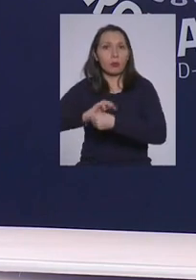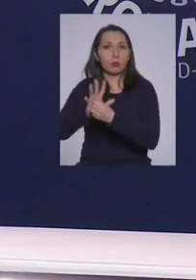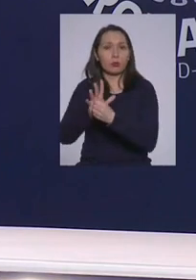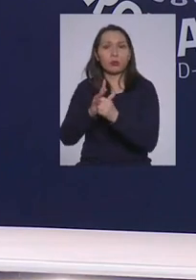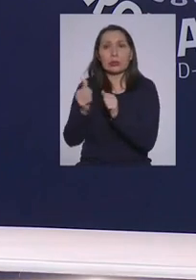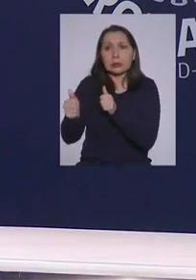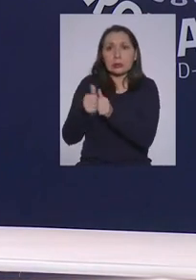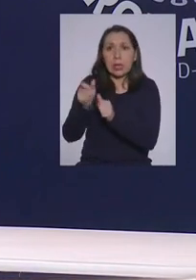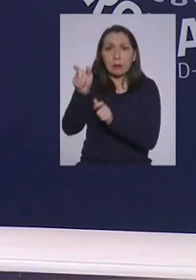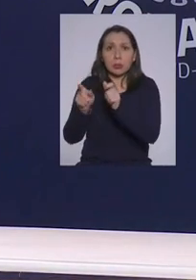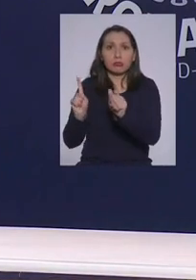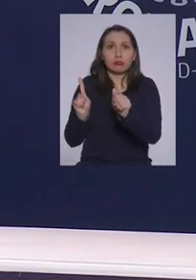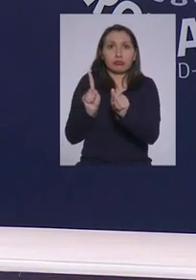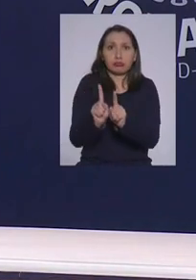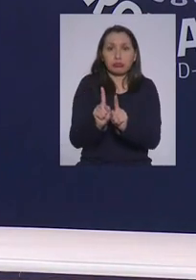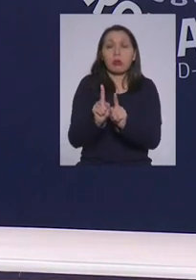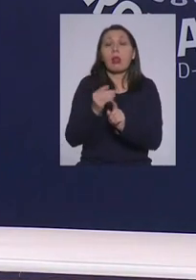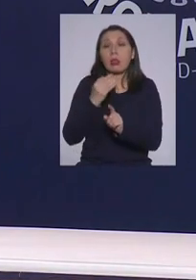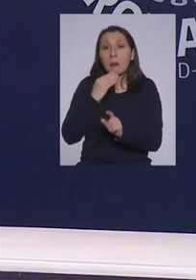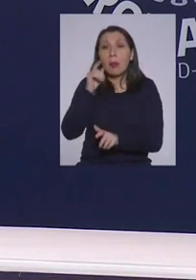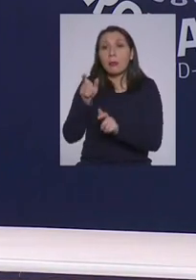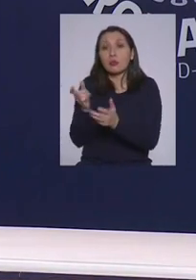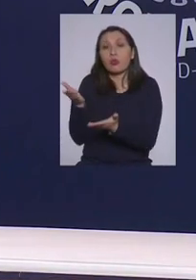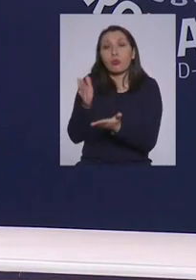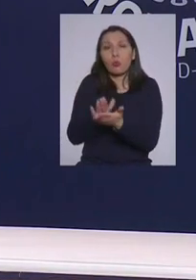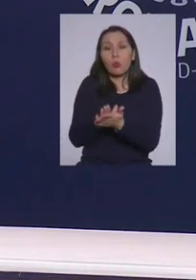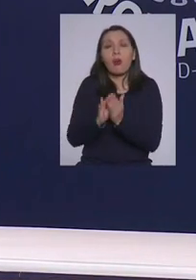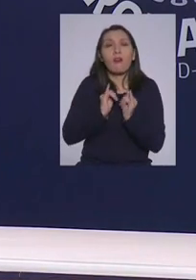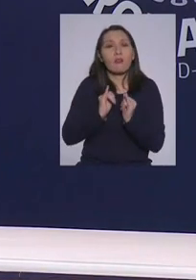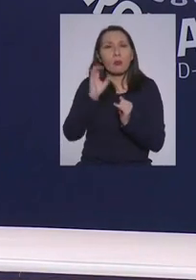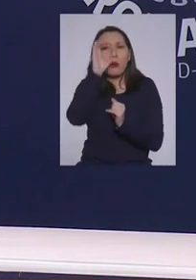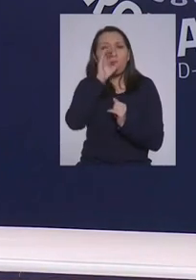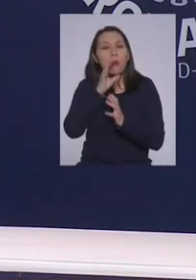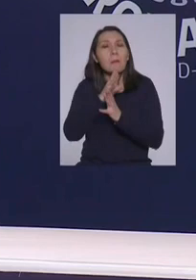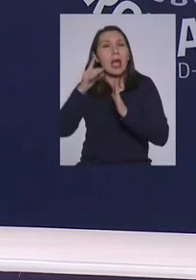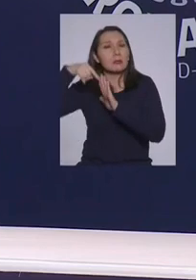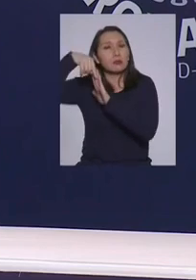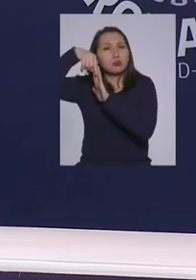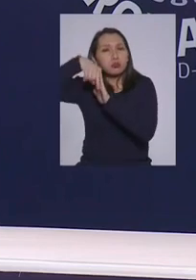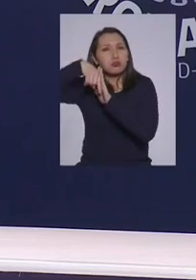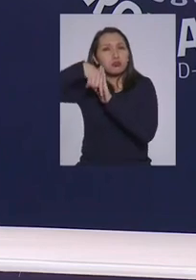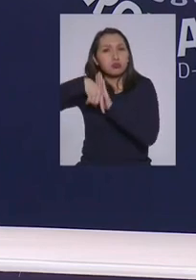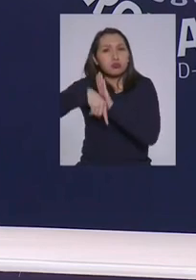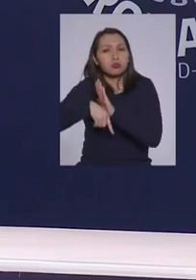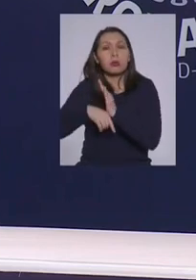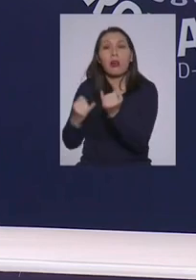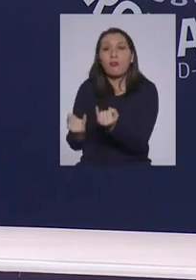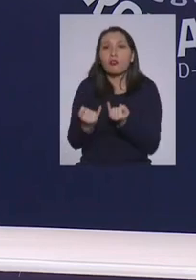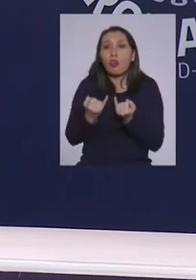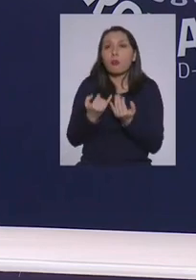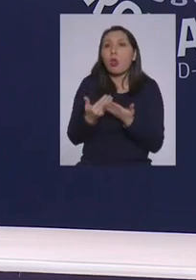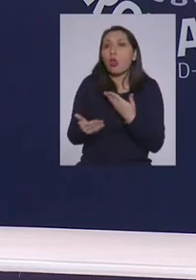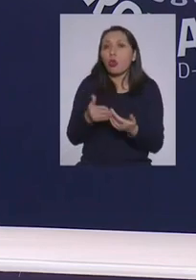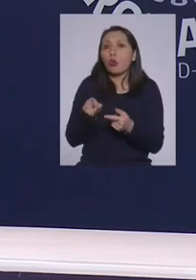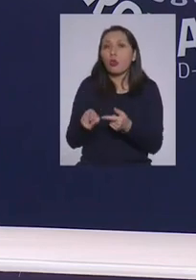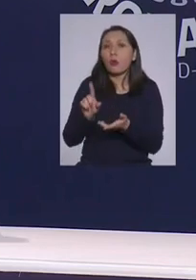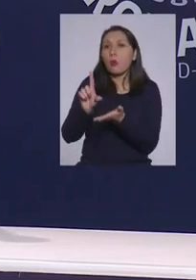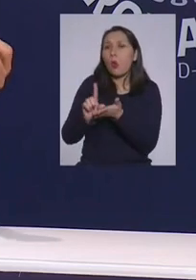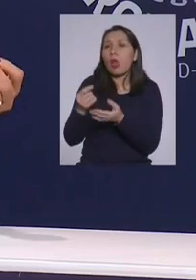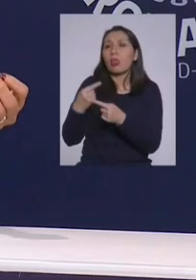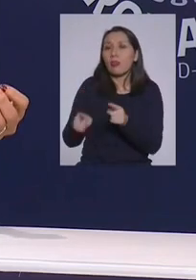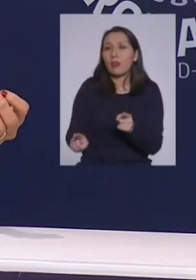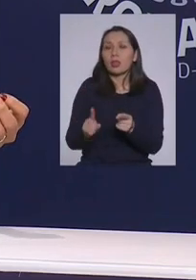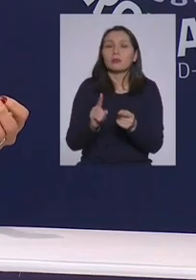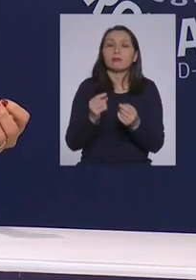contactos estrechos y también, por supuesto, de los fallecidos, que busca información mucho más profunda porque se alimenta de muchos lugares.